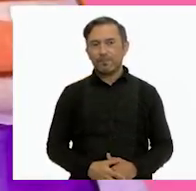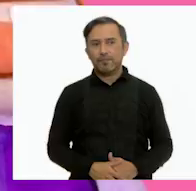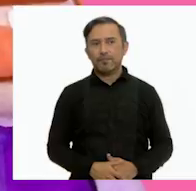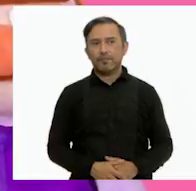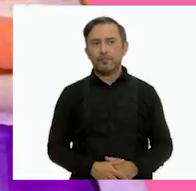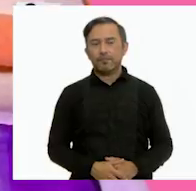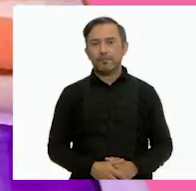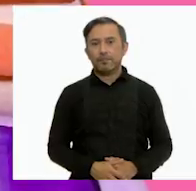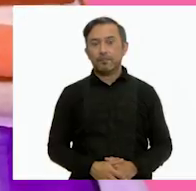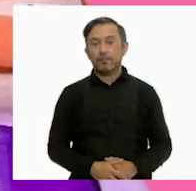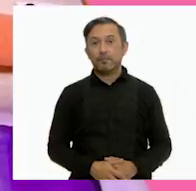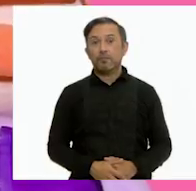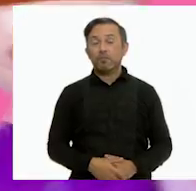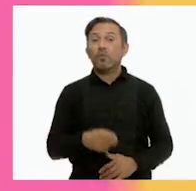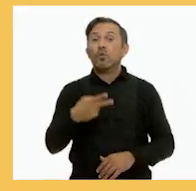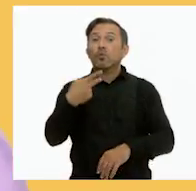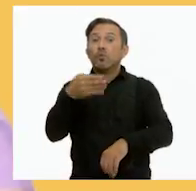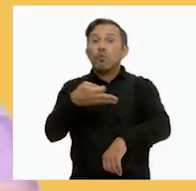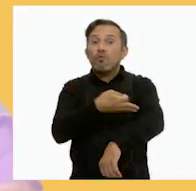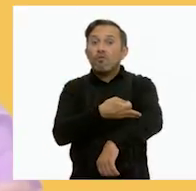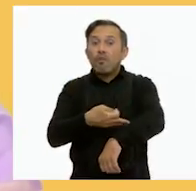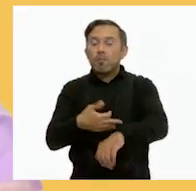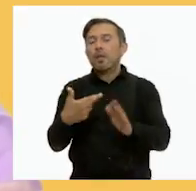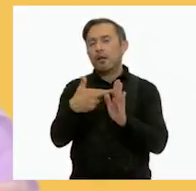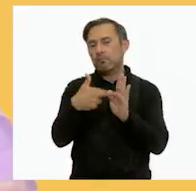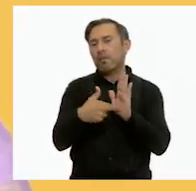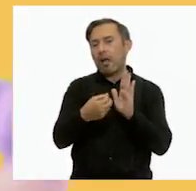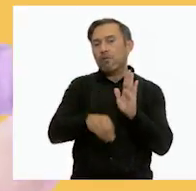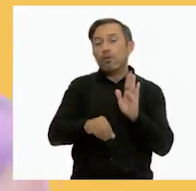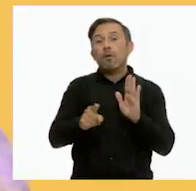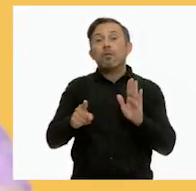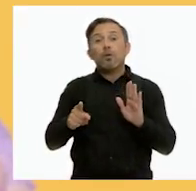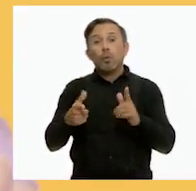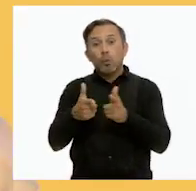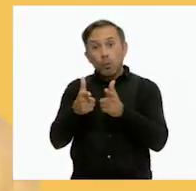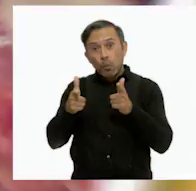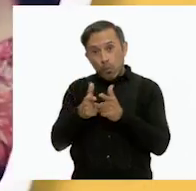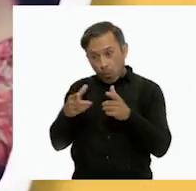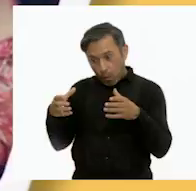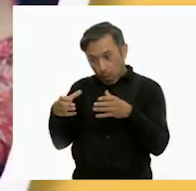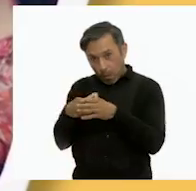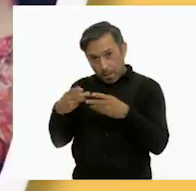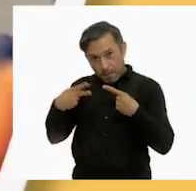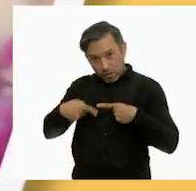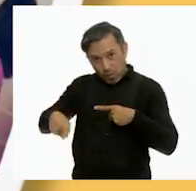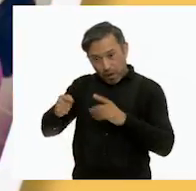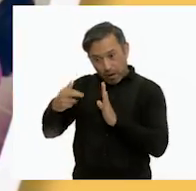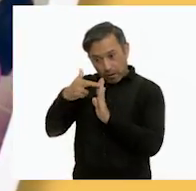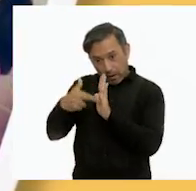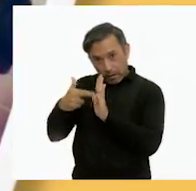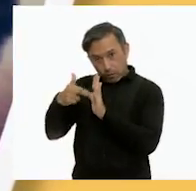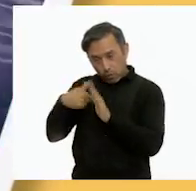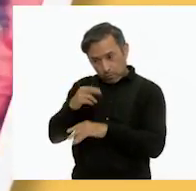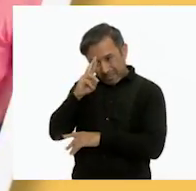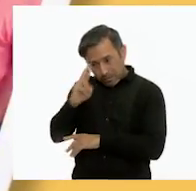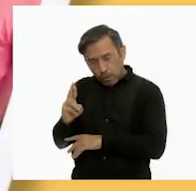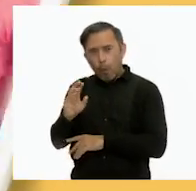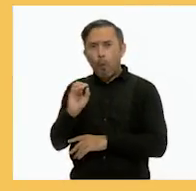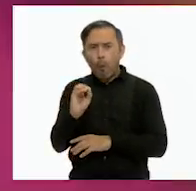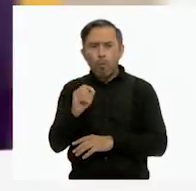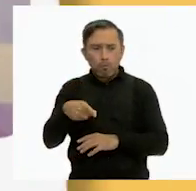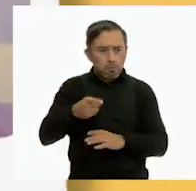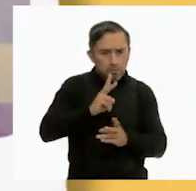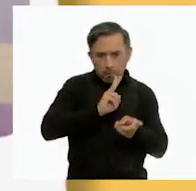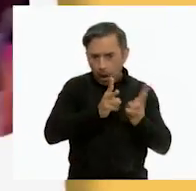¿De que hayan reglas en tu familia? Cuando los miembros de un grupo respetan y cumplen las reglas que ya existen o se ponen de acuerdo para crear